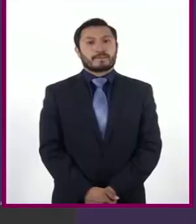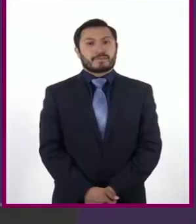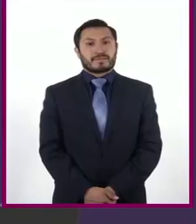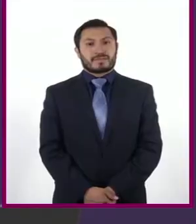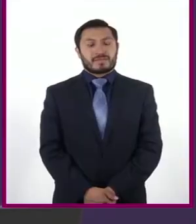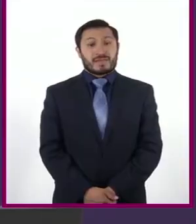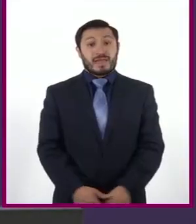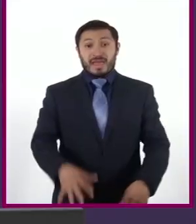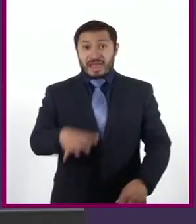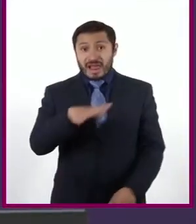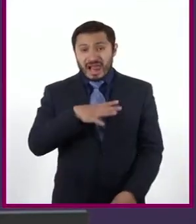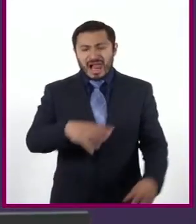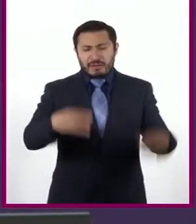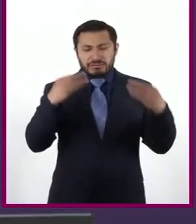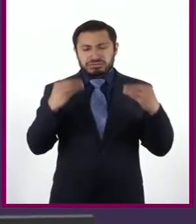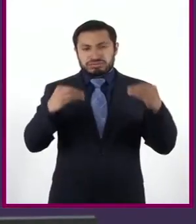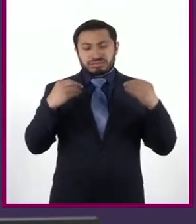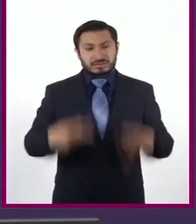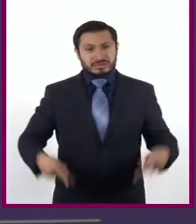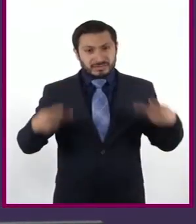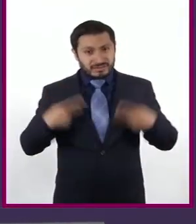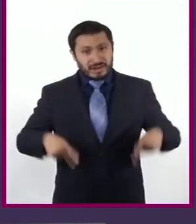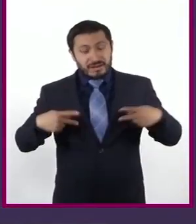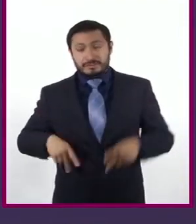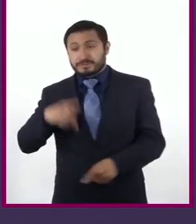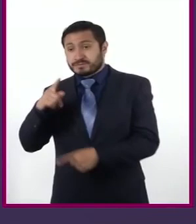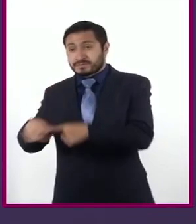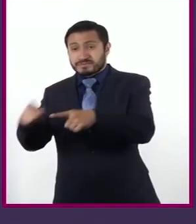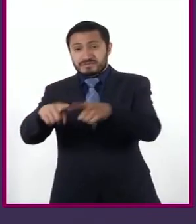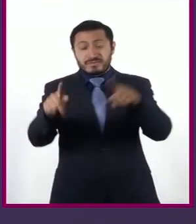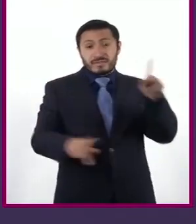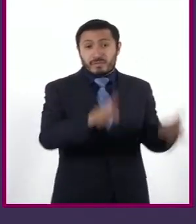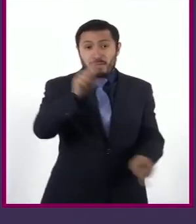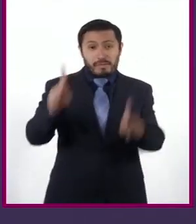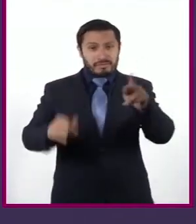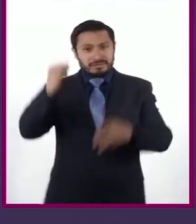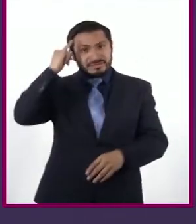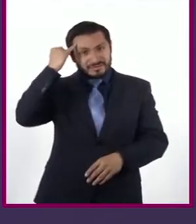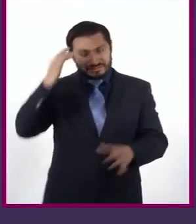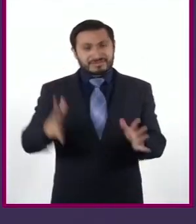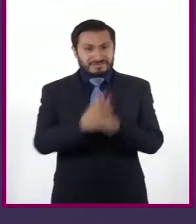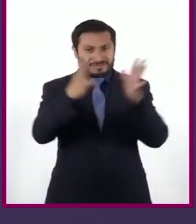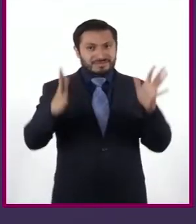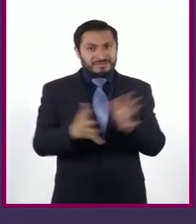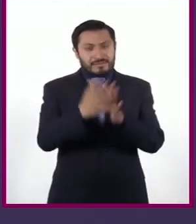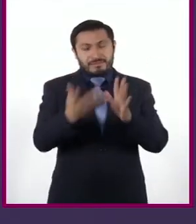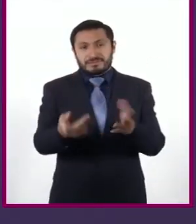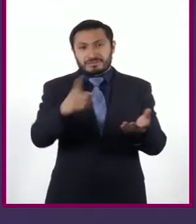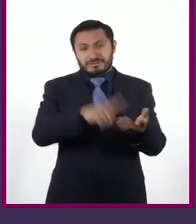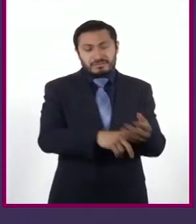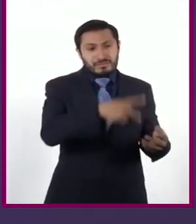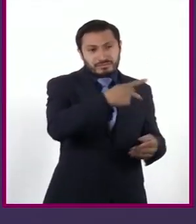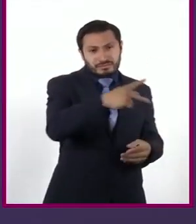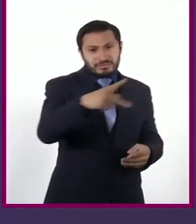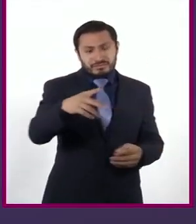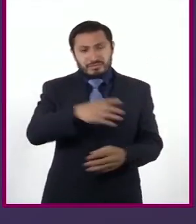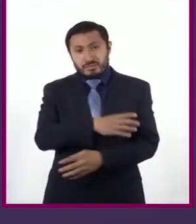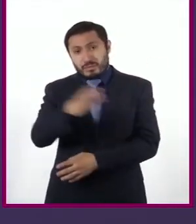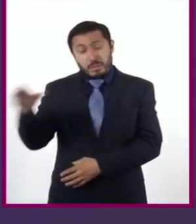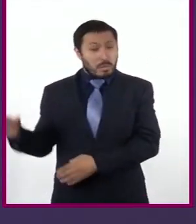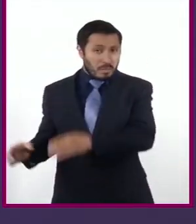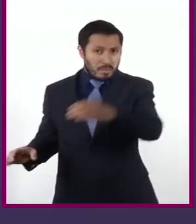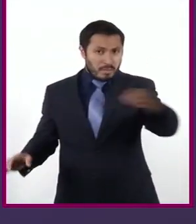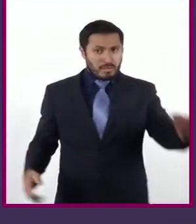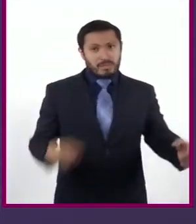muchas personas pertenecientes a distintos pueblos indígenas que participan desde sus respectivos campos para lograr